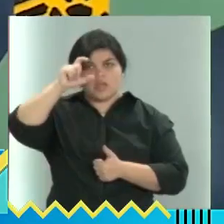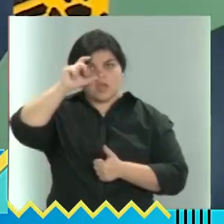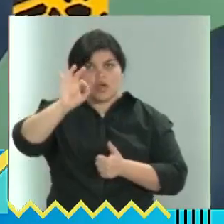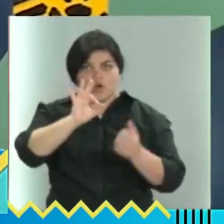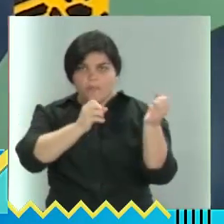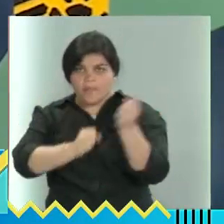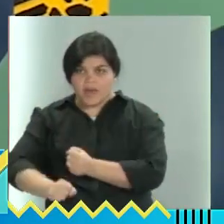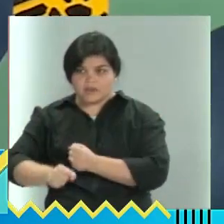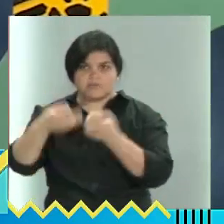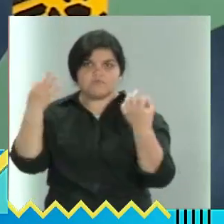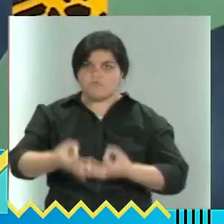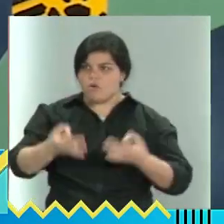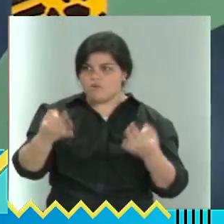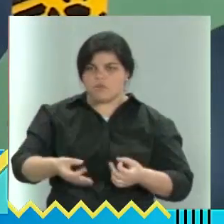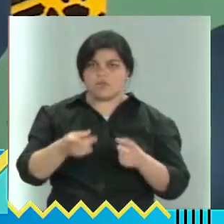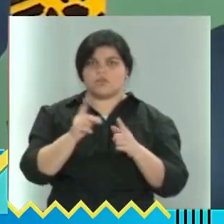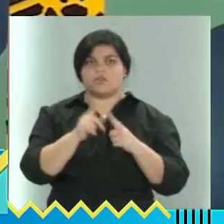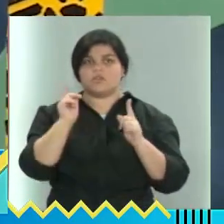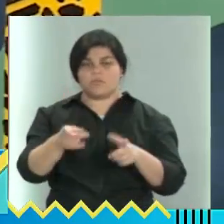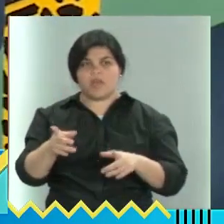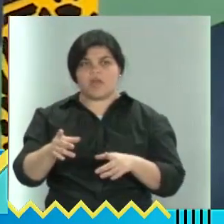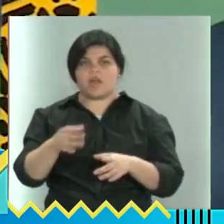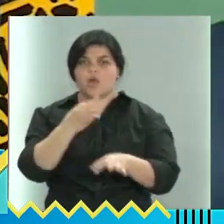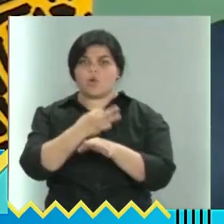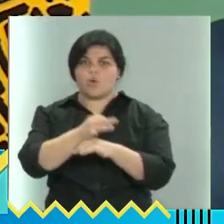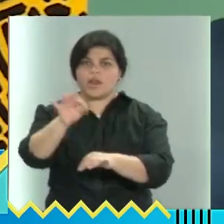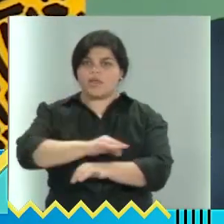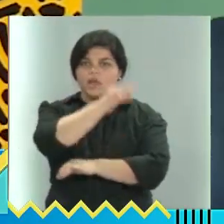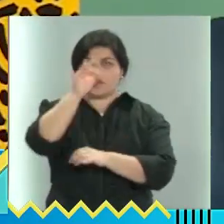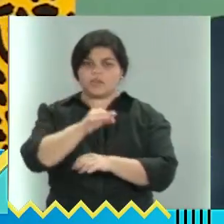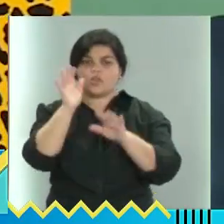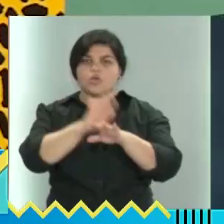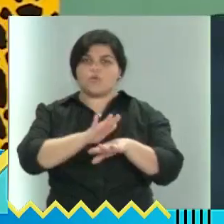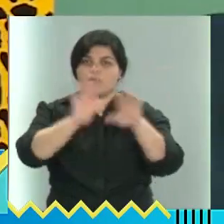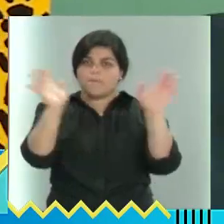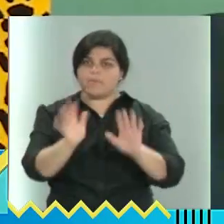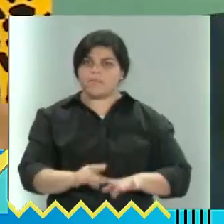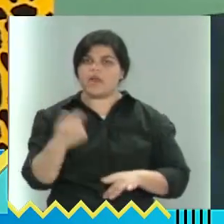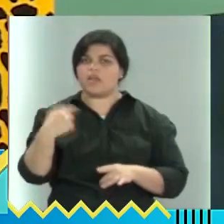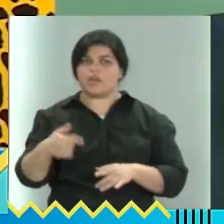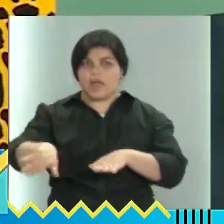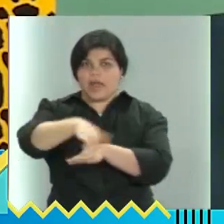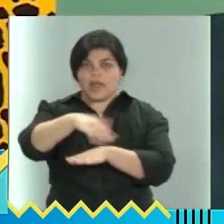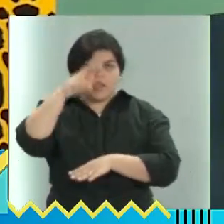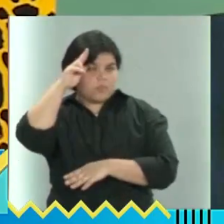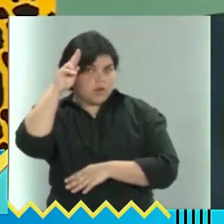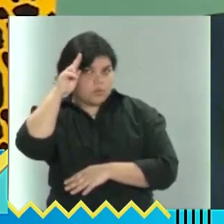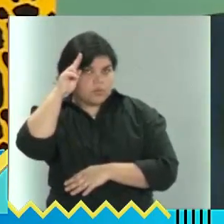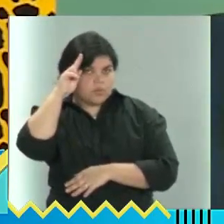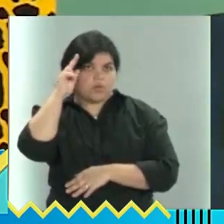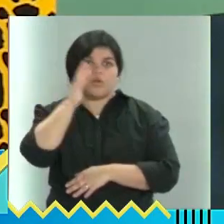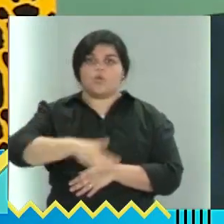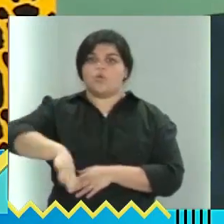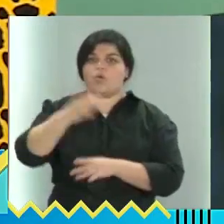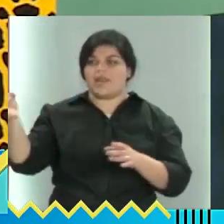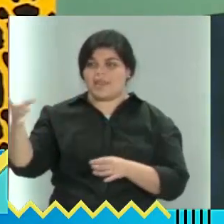también salió muy bien. También el Colegio de Arquitectos organizó todo lo que es en la calle Perú, todo lo que eran terrenos del